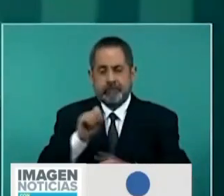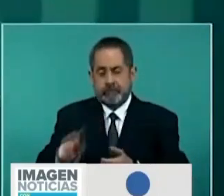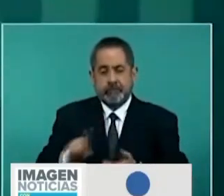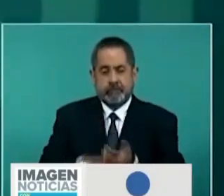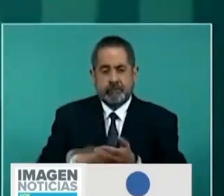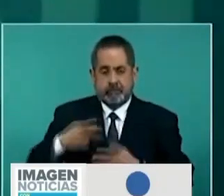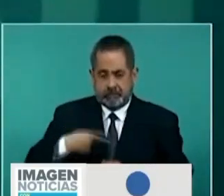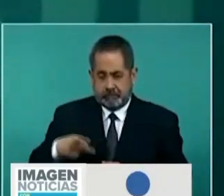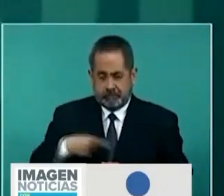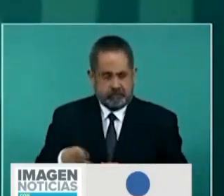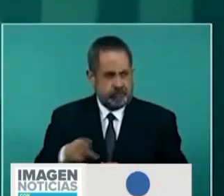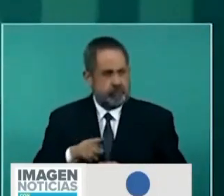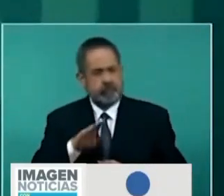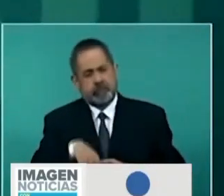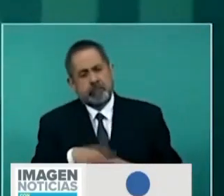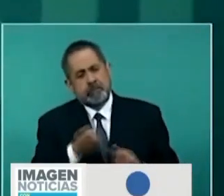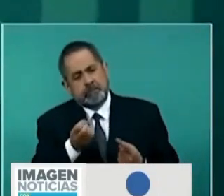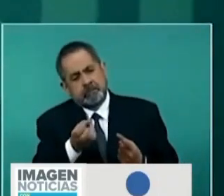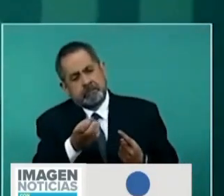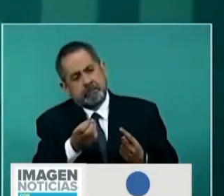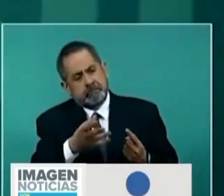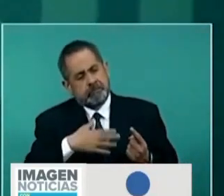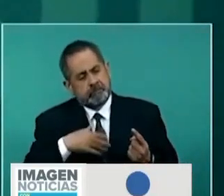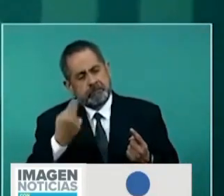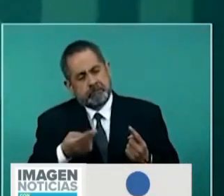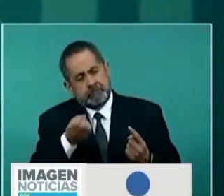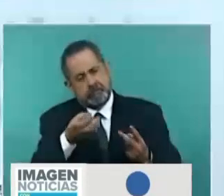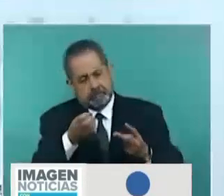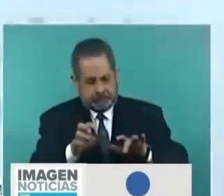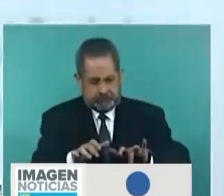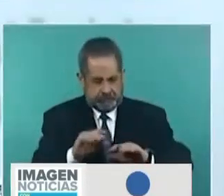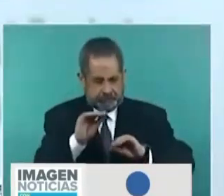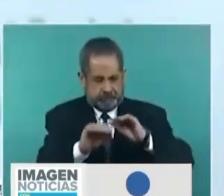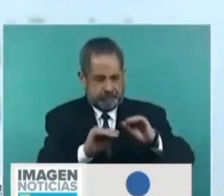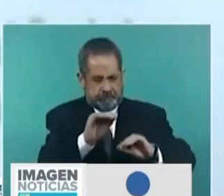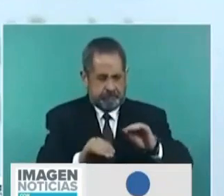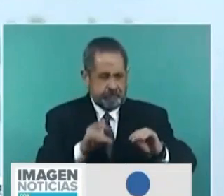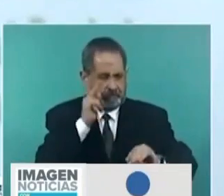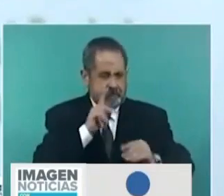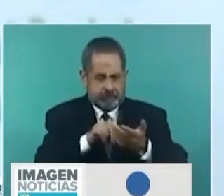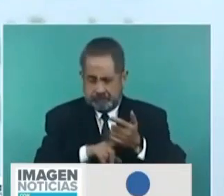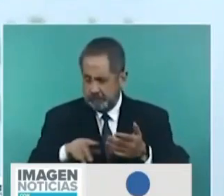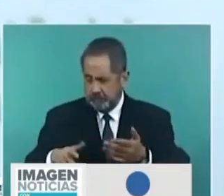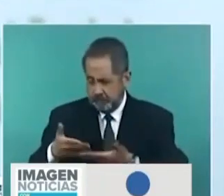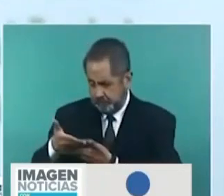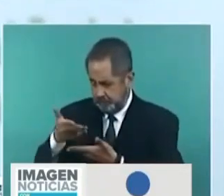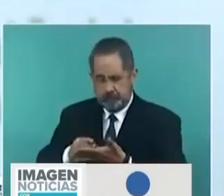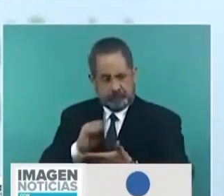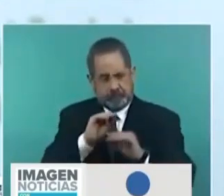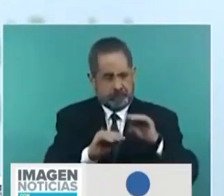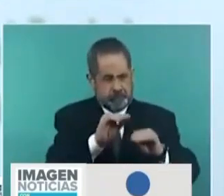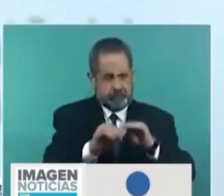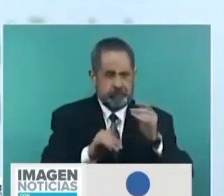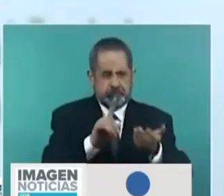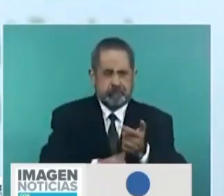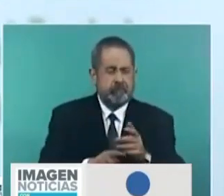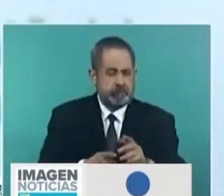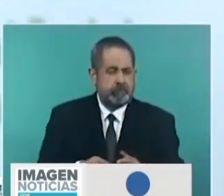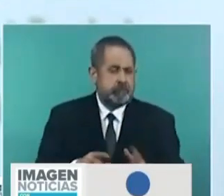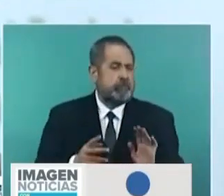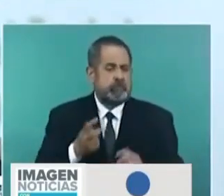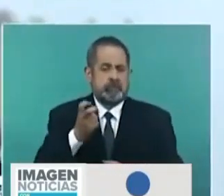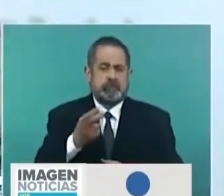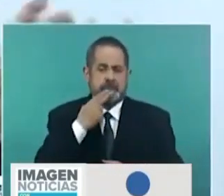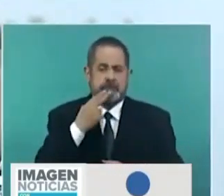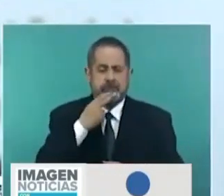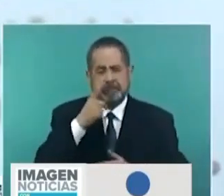propias personas puedan contribuir a aportar directamente en una plataforma las pruebas de su vacuna, su papeleta, y